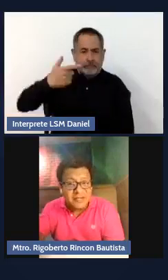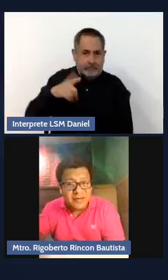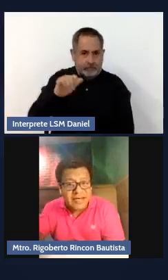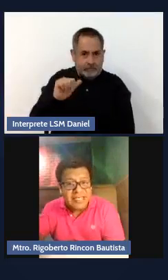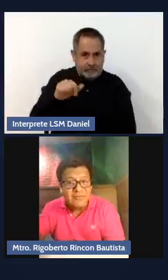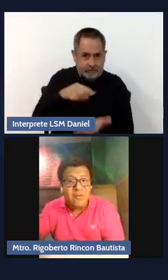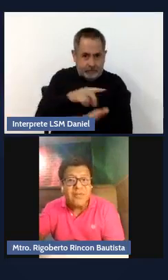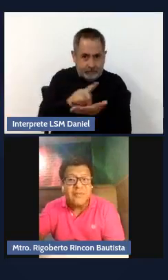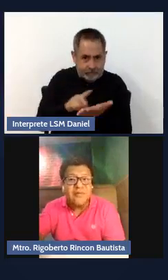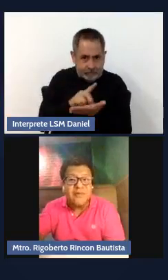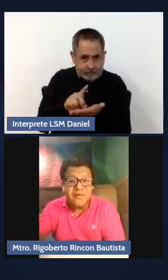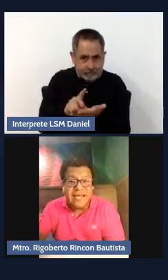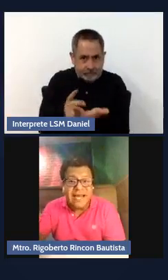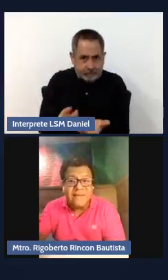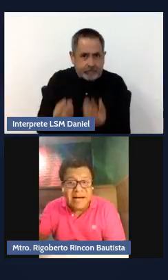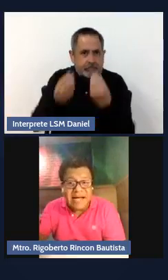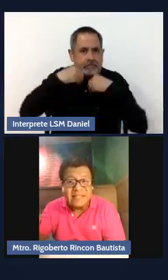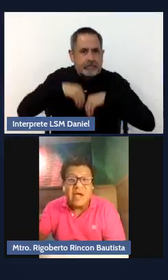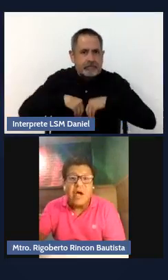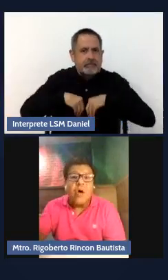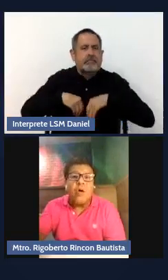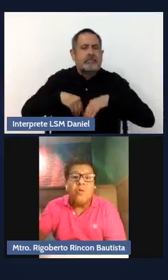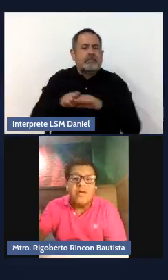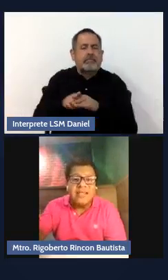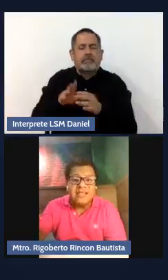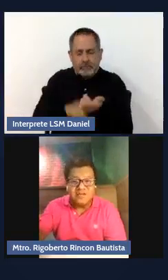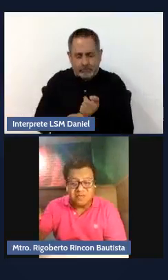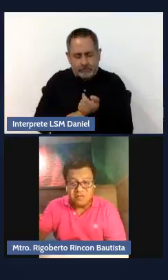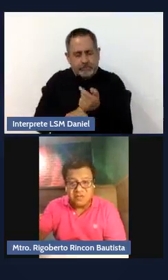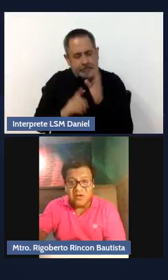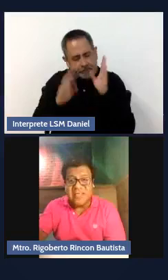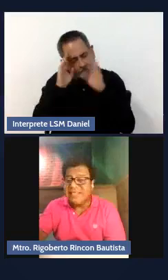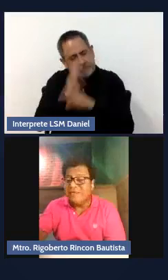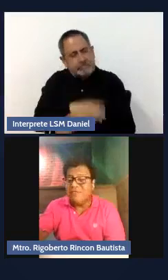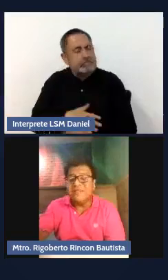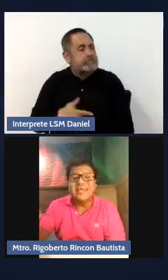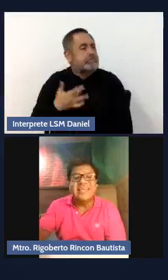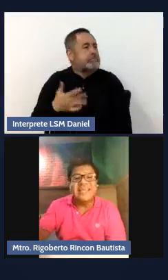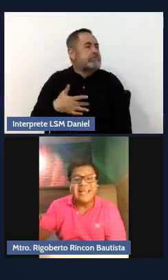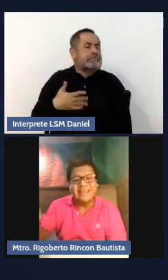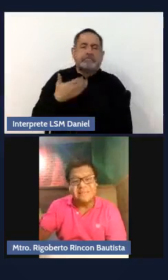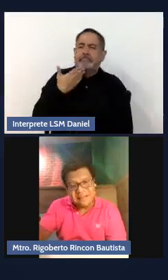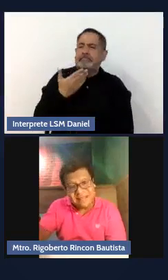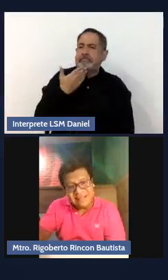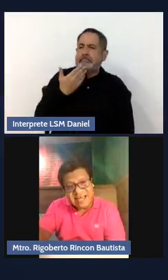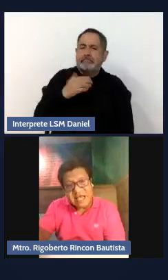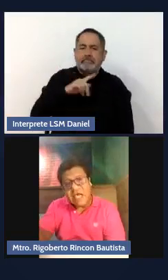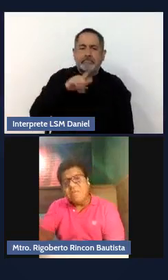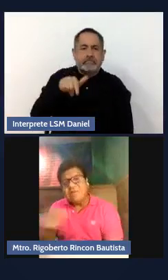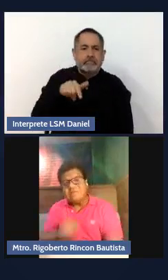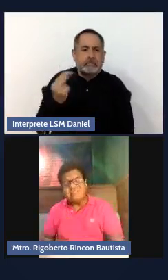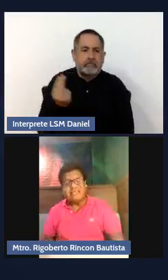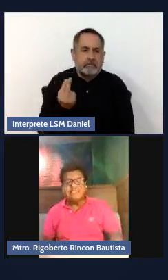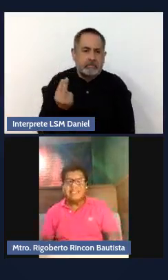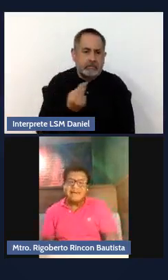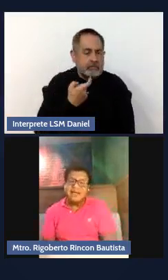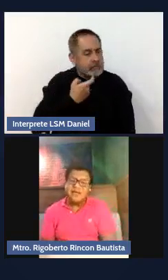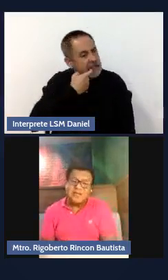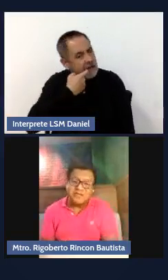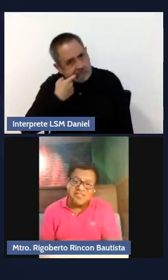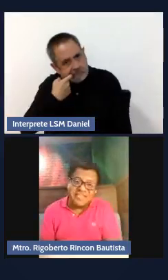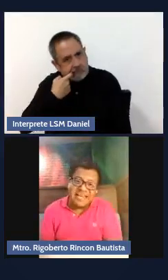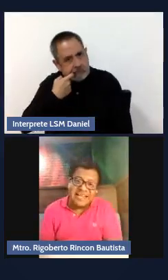puede modificar más o una de sus funciones y puede generar dependencia. Por eso es que el tabaco es